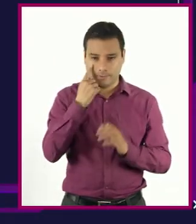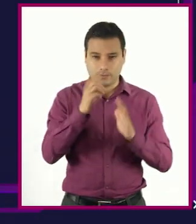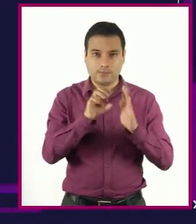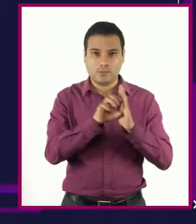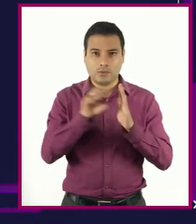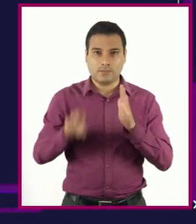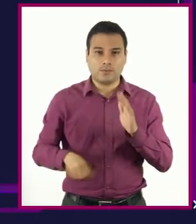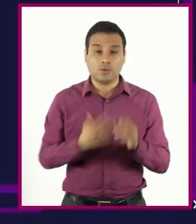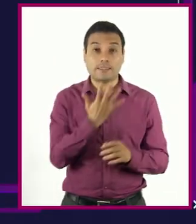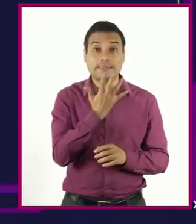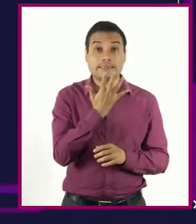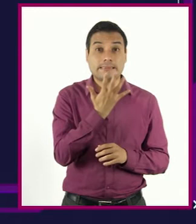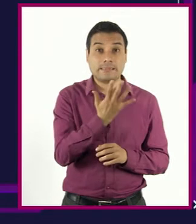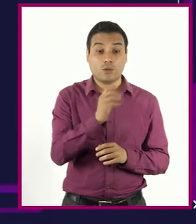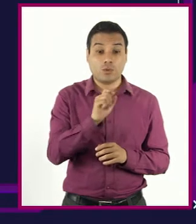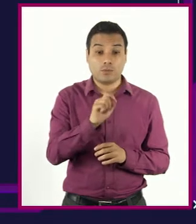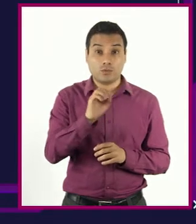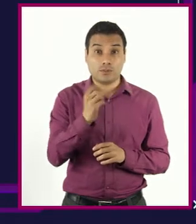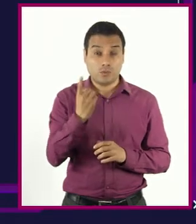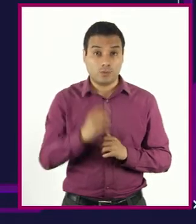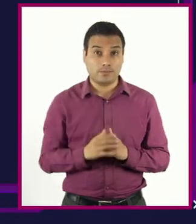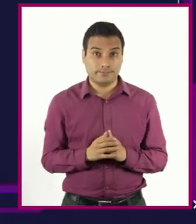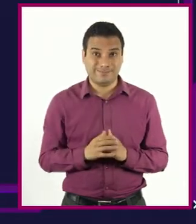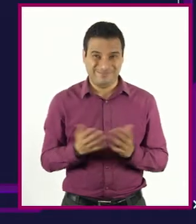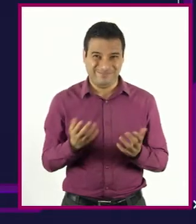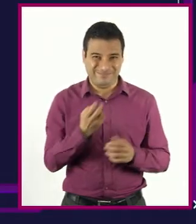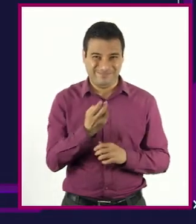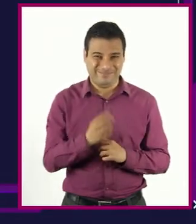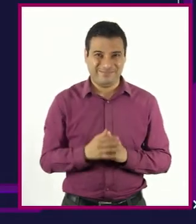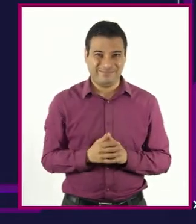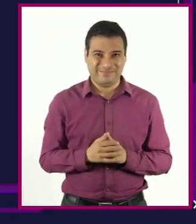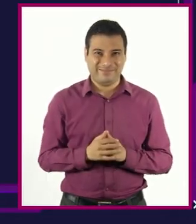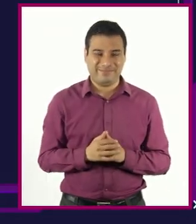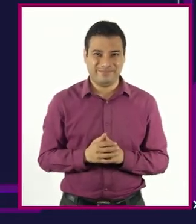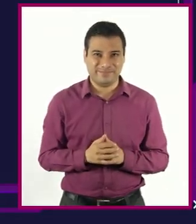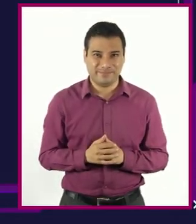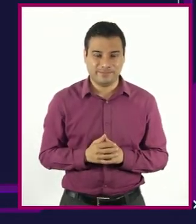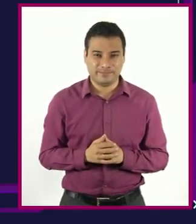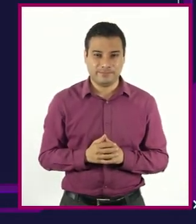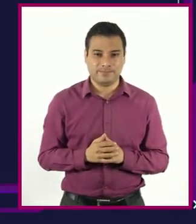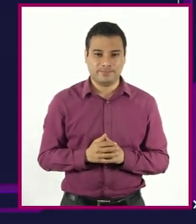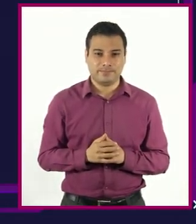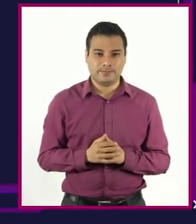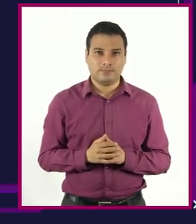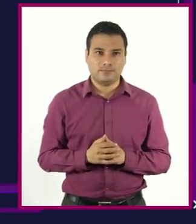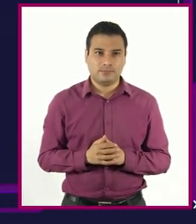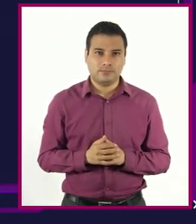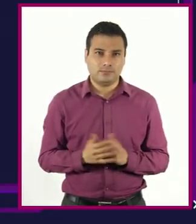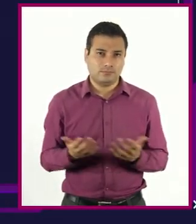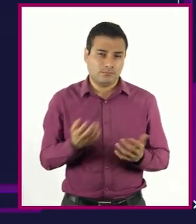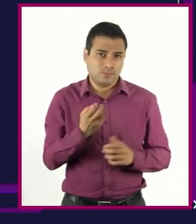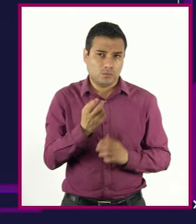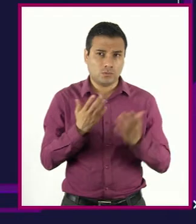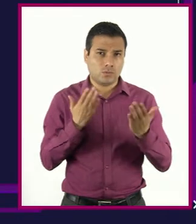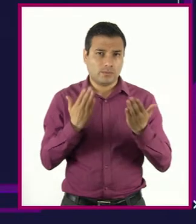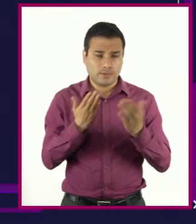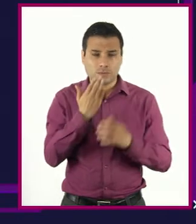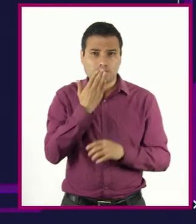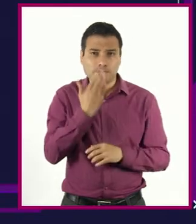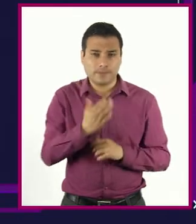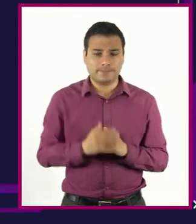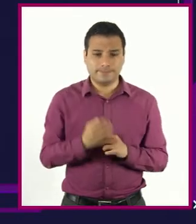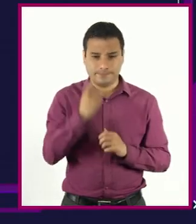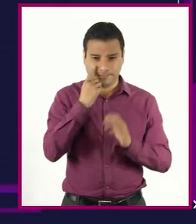5.01, que pertenece al conjunto de soluciones, la comparación es verdadera. 3